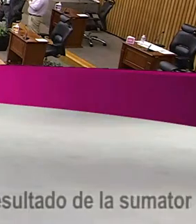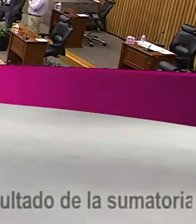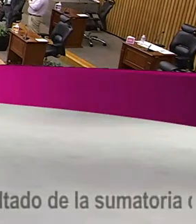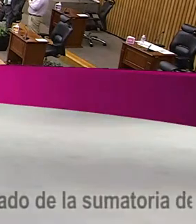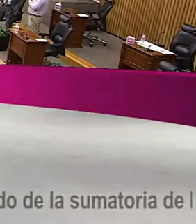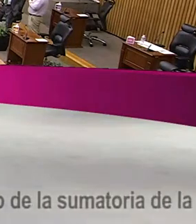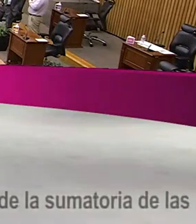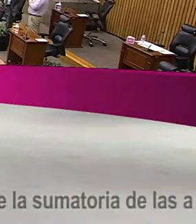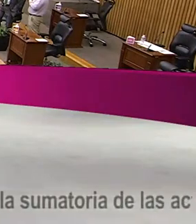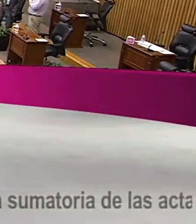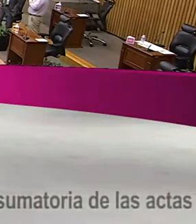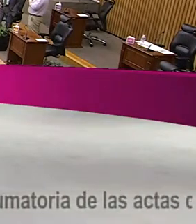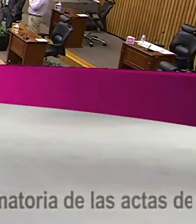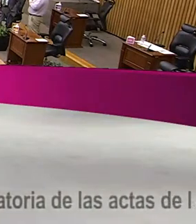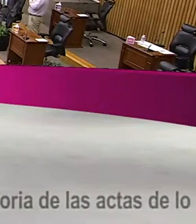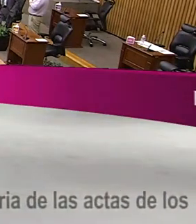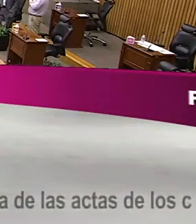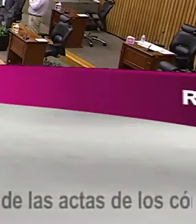y